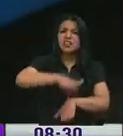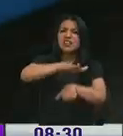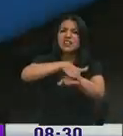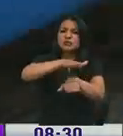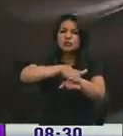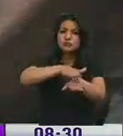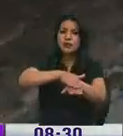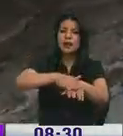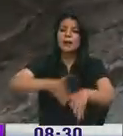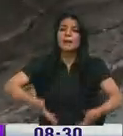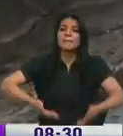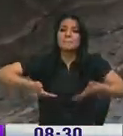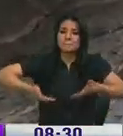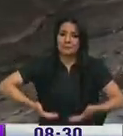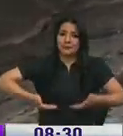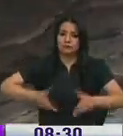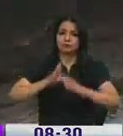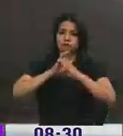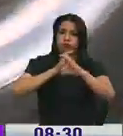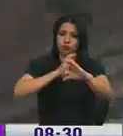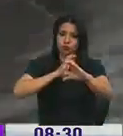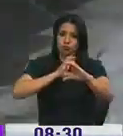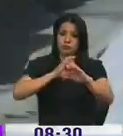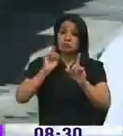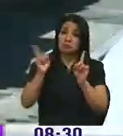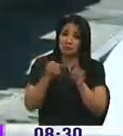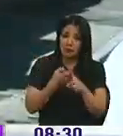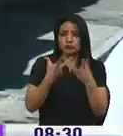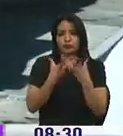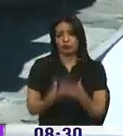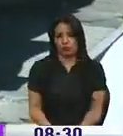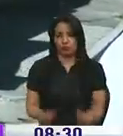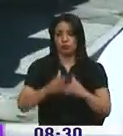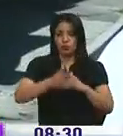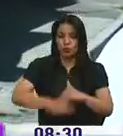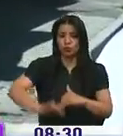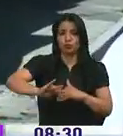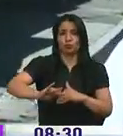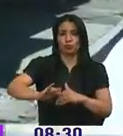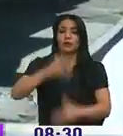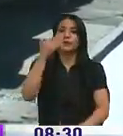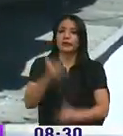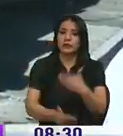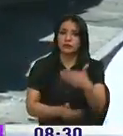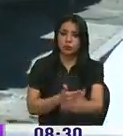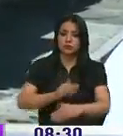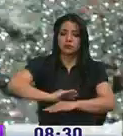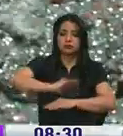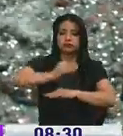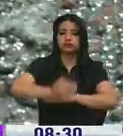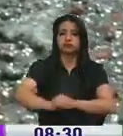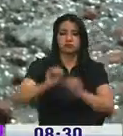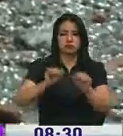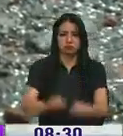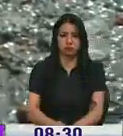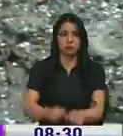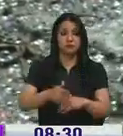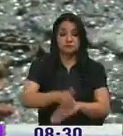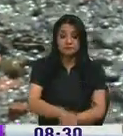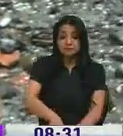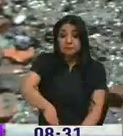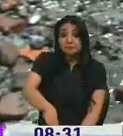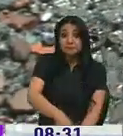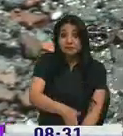constante paso vehicular que primero nos dan solución lo que es el hundimiento y segundo que nos pongan una rompe velocidad el hundimiento del